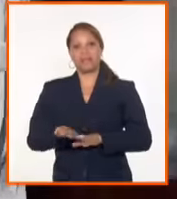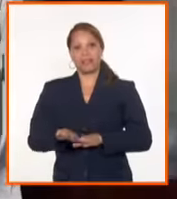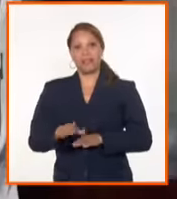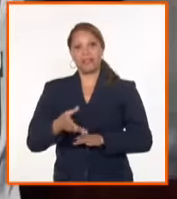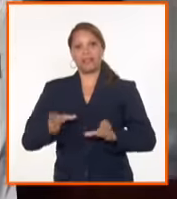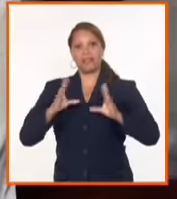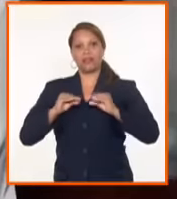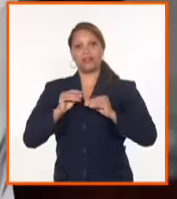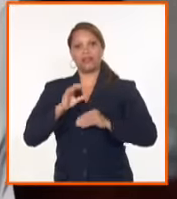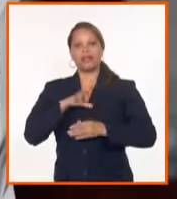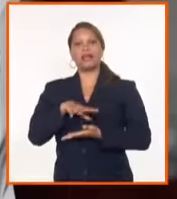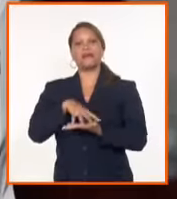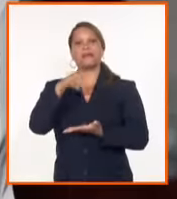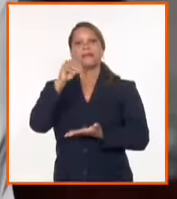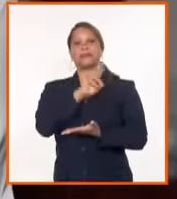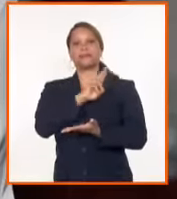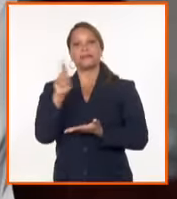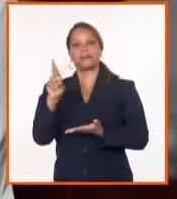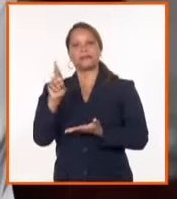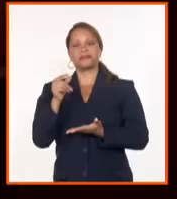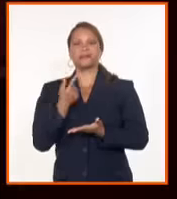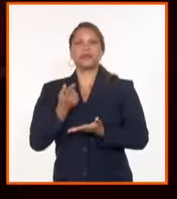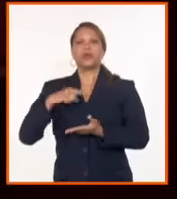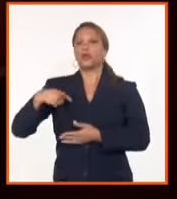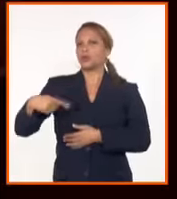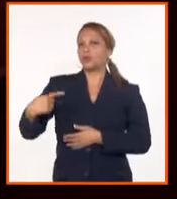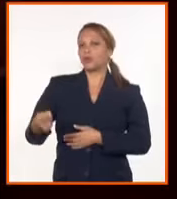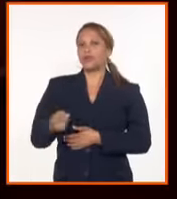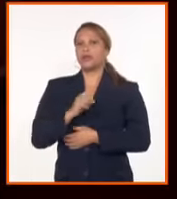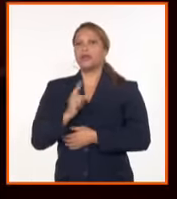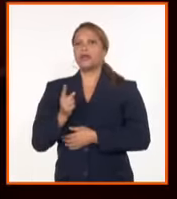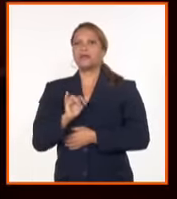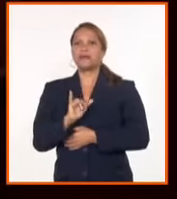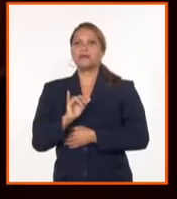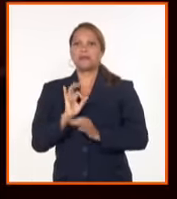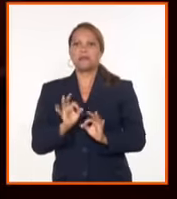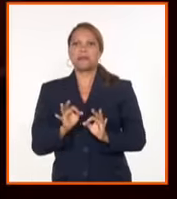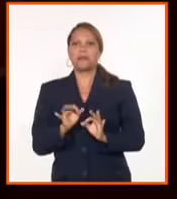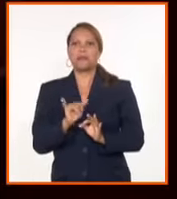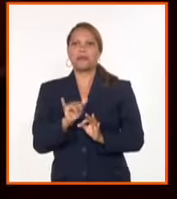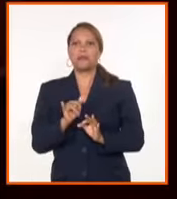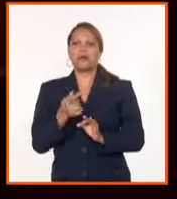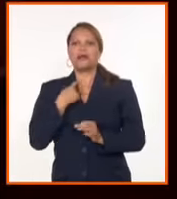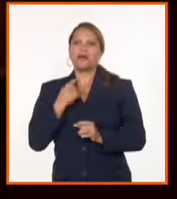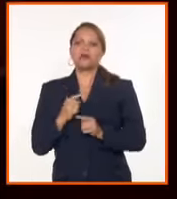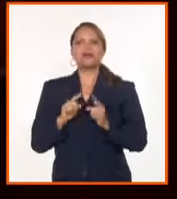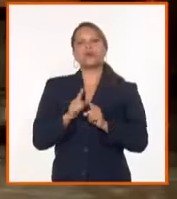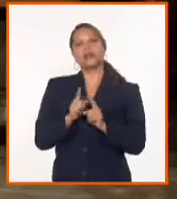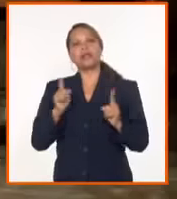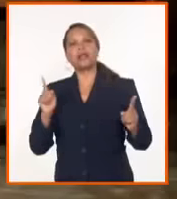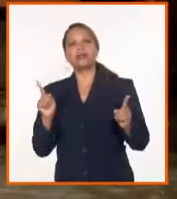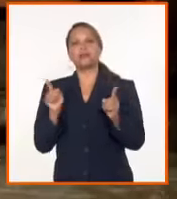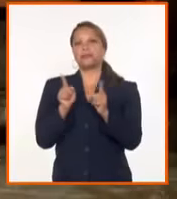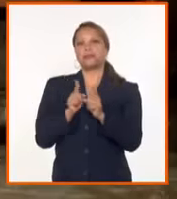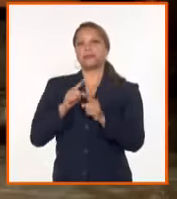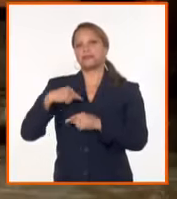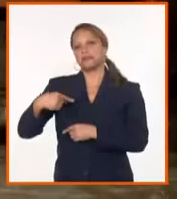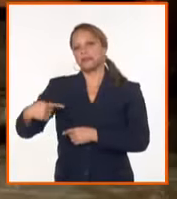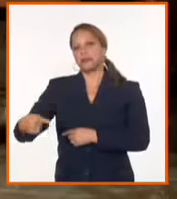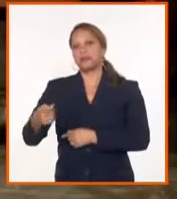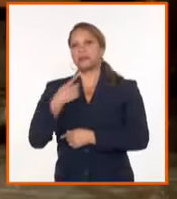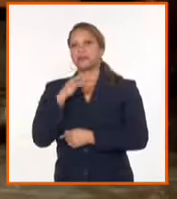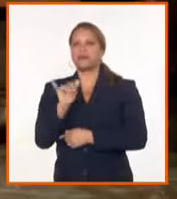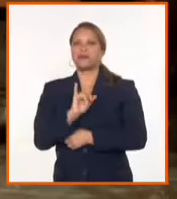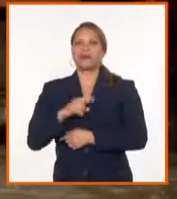el Palacio de la Revolución. Todos los días son de este largo. Todos los días hay días más largos y días más cortos, pero todos los días son con agenda